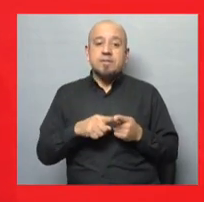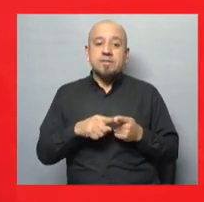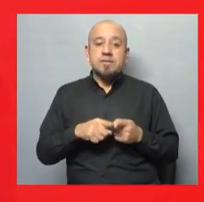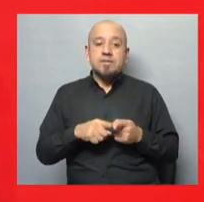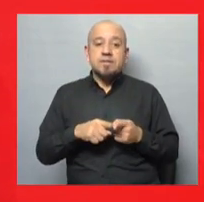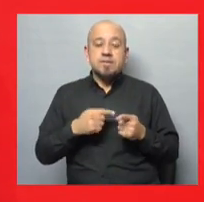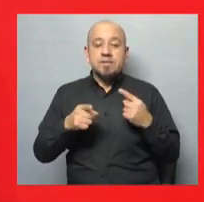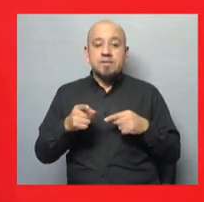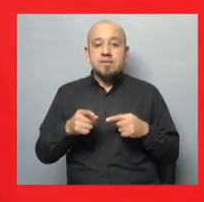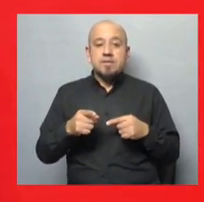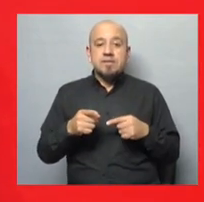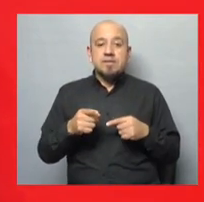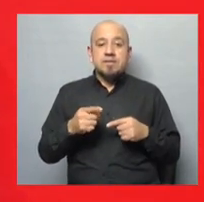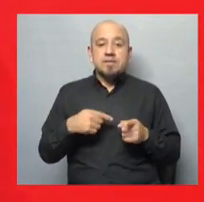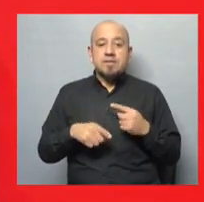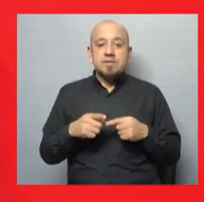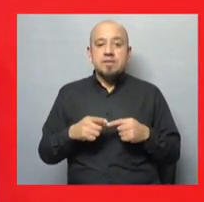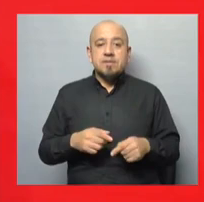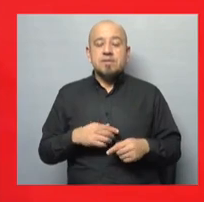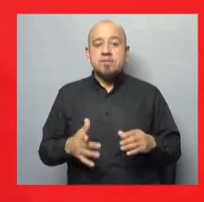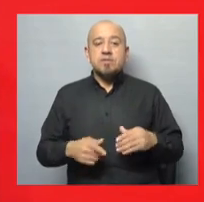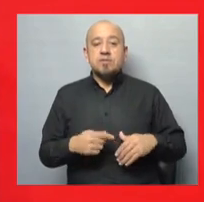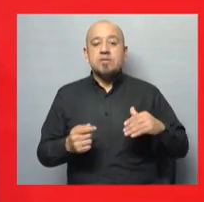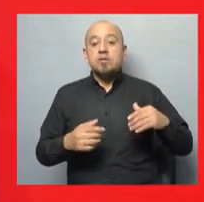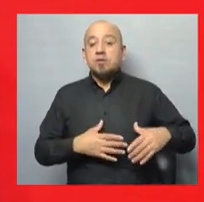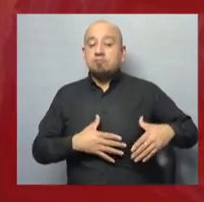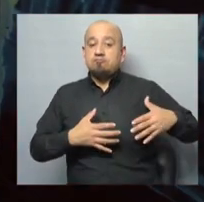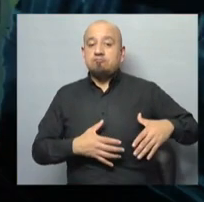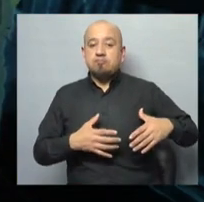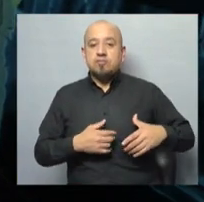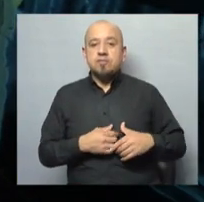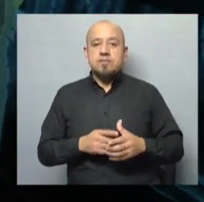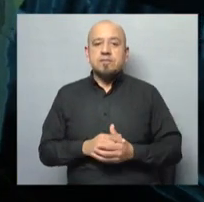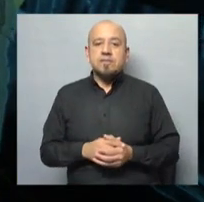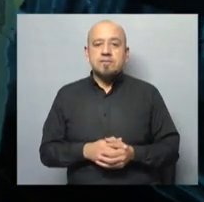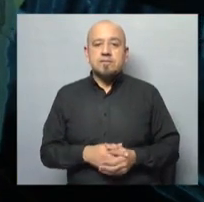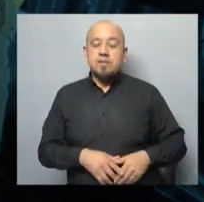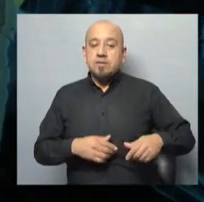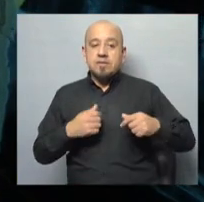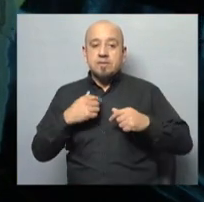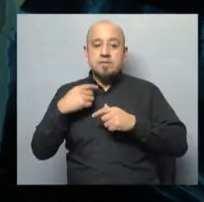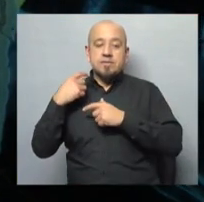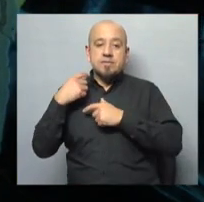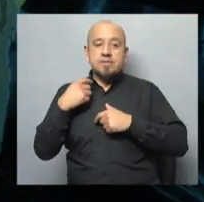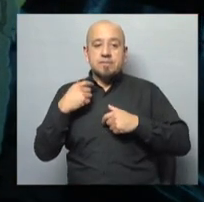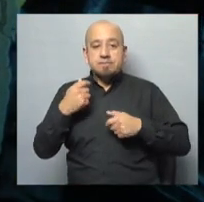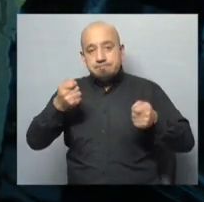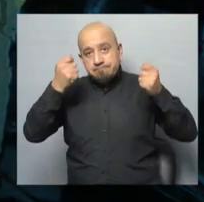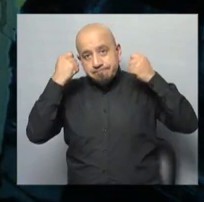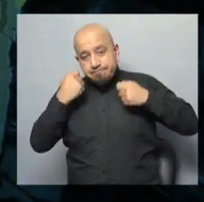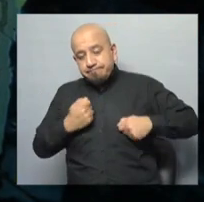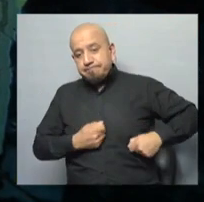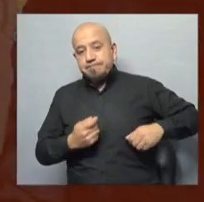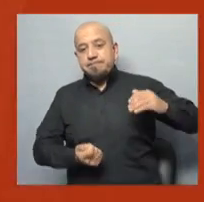capacidad que tenía de sostener el tambor intentó carlos no pero de sostenerlo mira qué bien que los superiores tenés colgado lo tengo con él o tengo